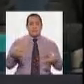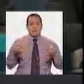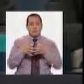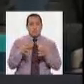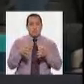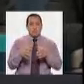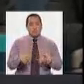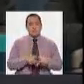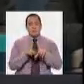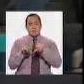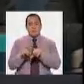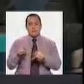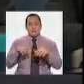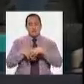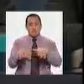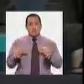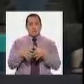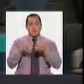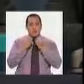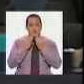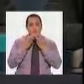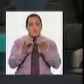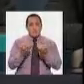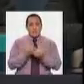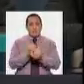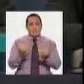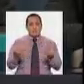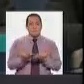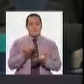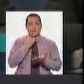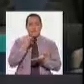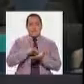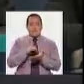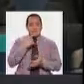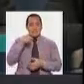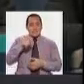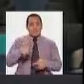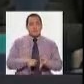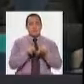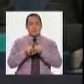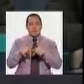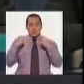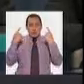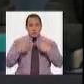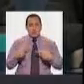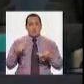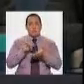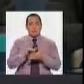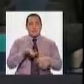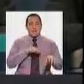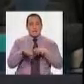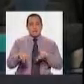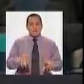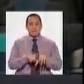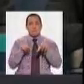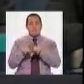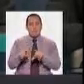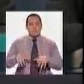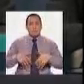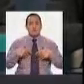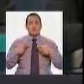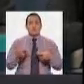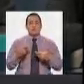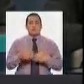partidos en este escenario para informarles de lo que veníamos haciendo y de las coordinaciones que estábamos realizando para poder